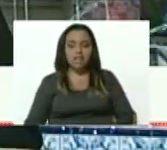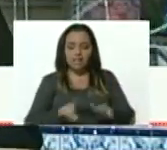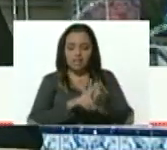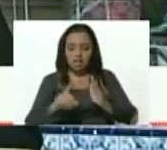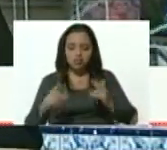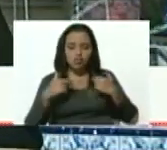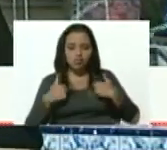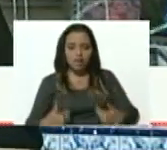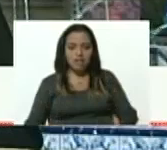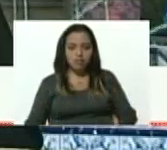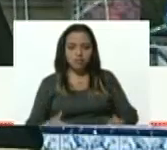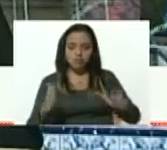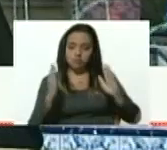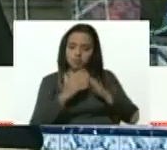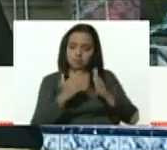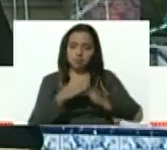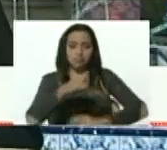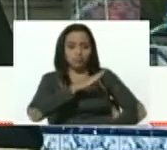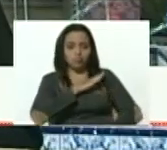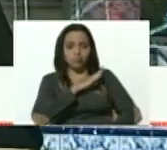humano a la vivienda.